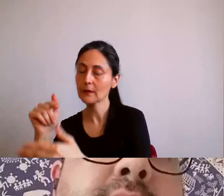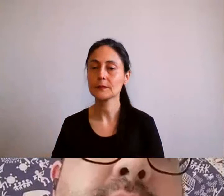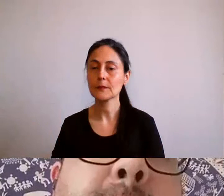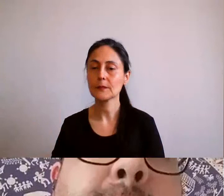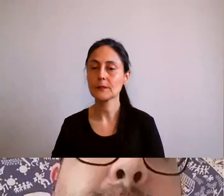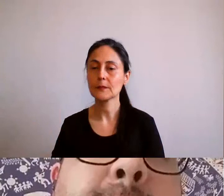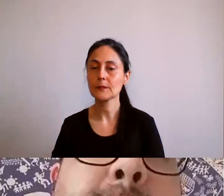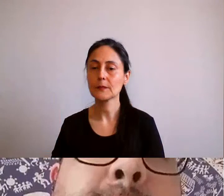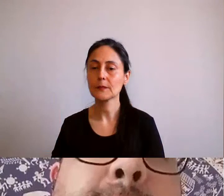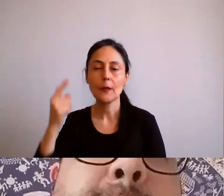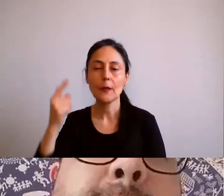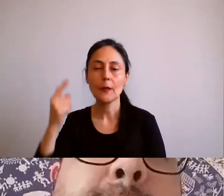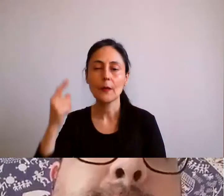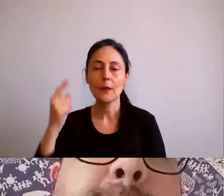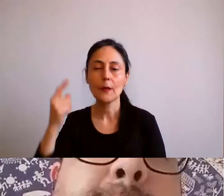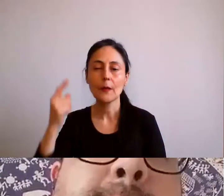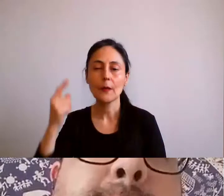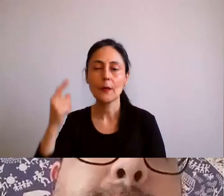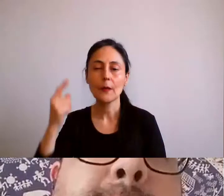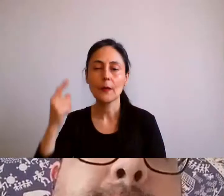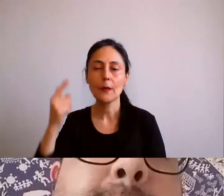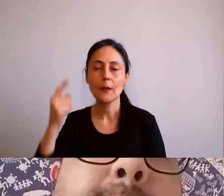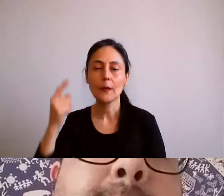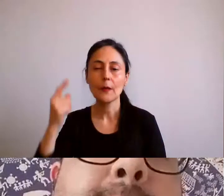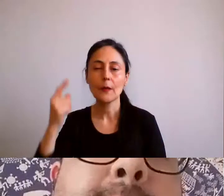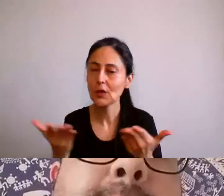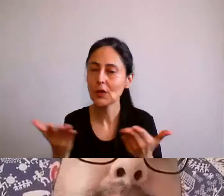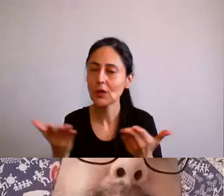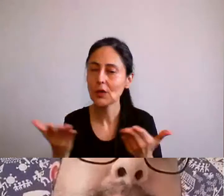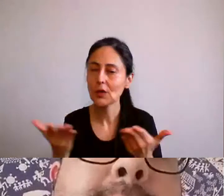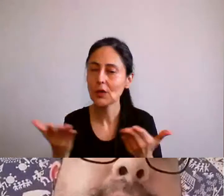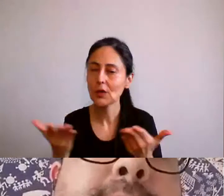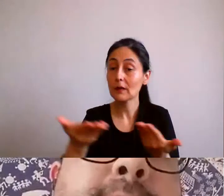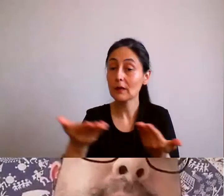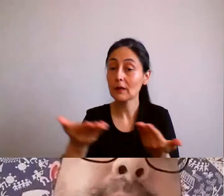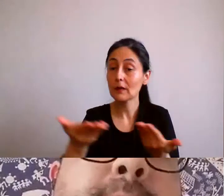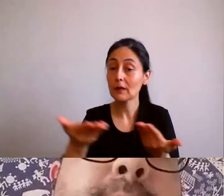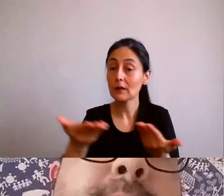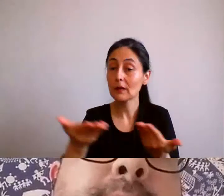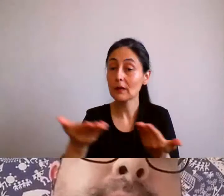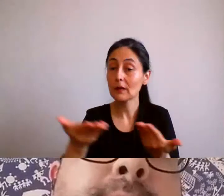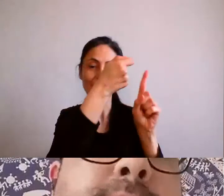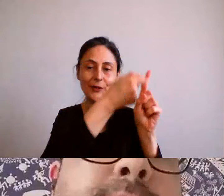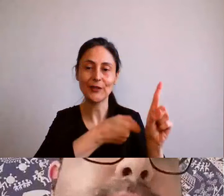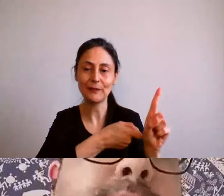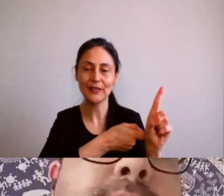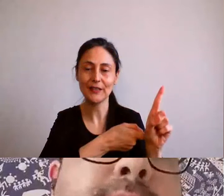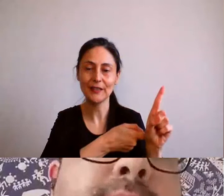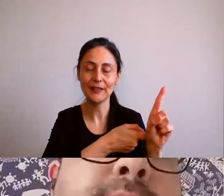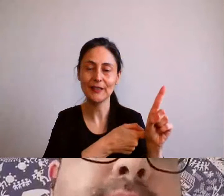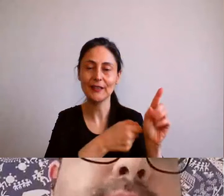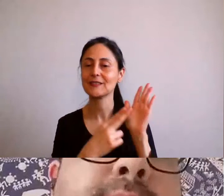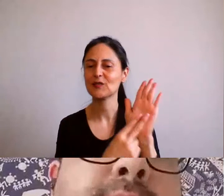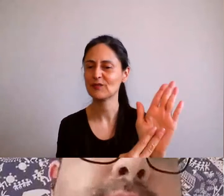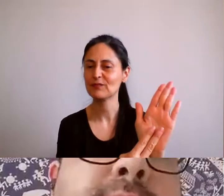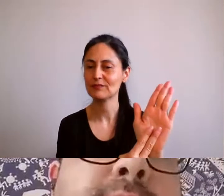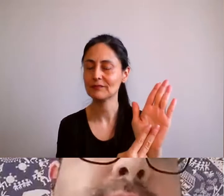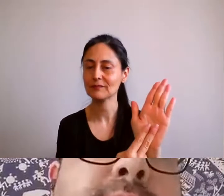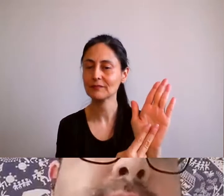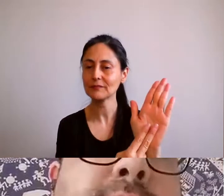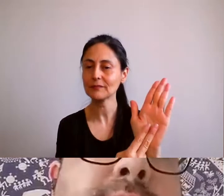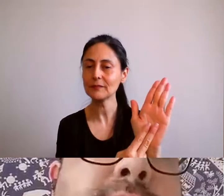cómo dar una bienvenida a este segundo semestre que se nos presenta con esta